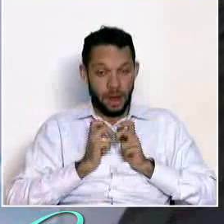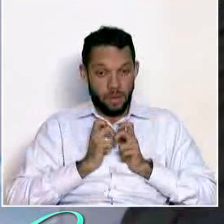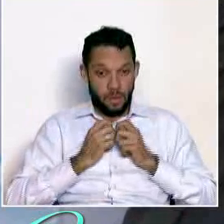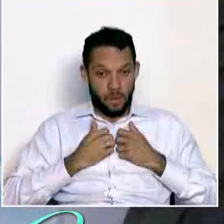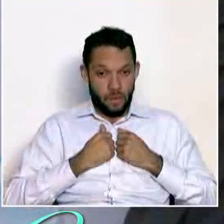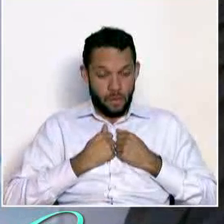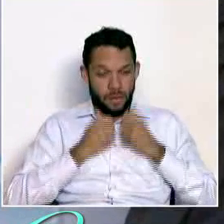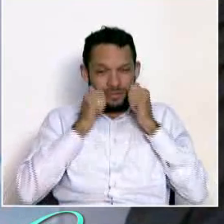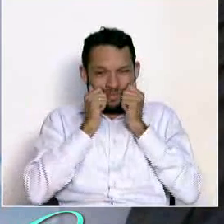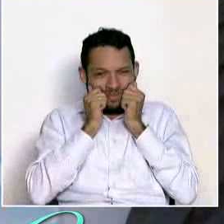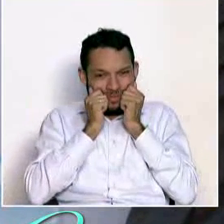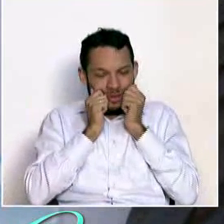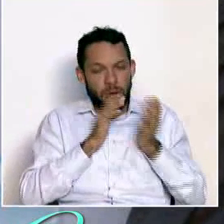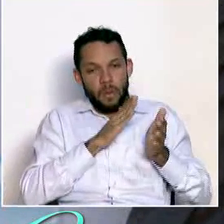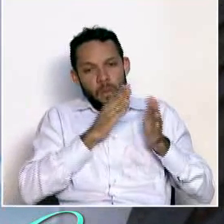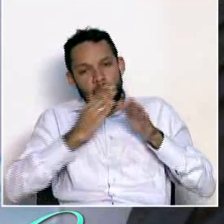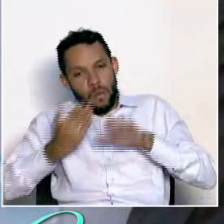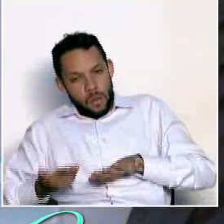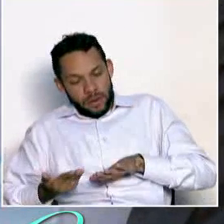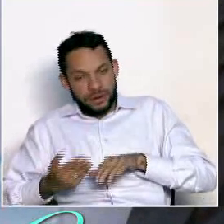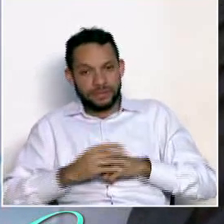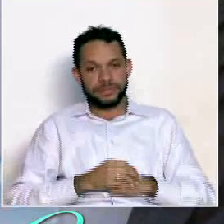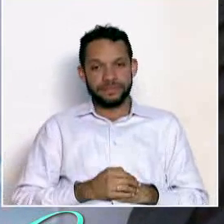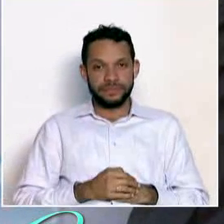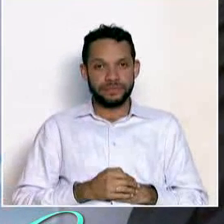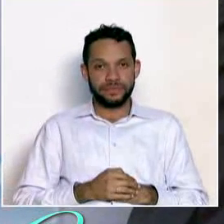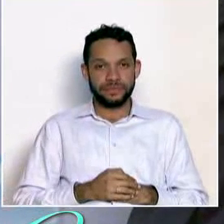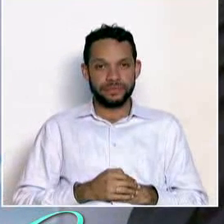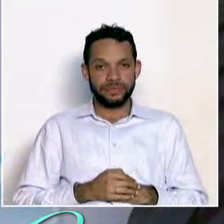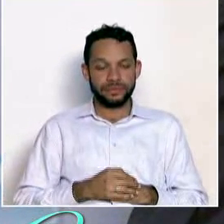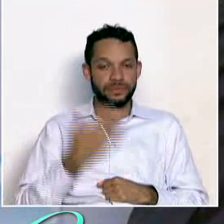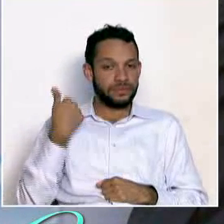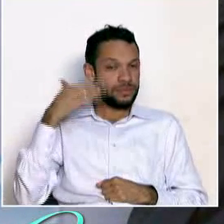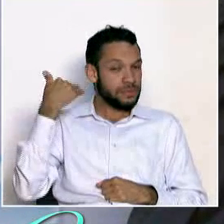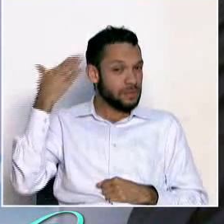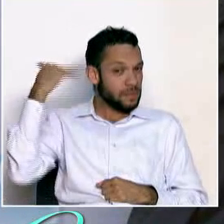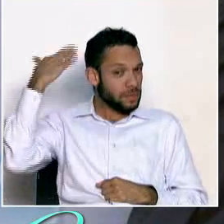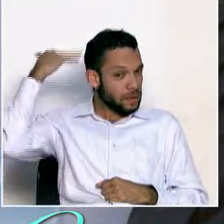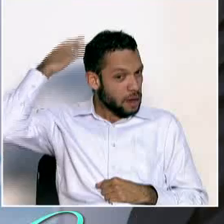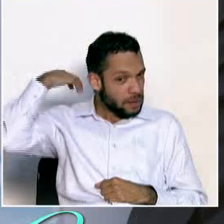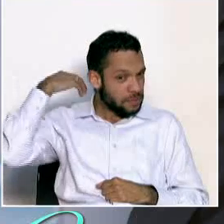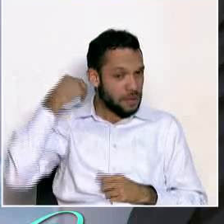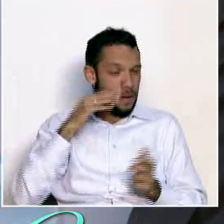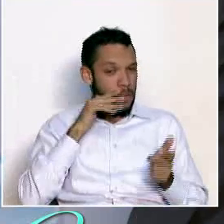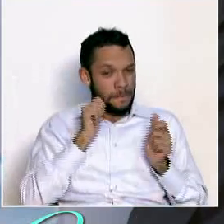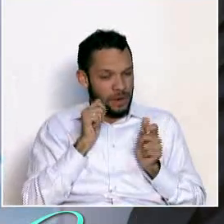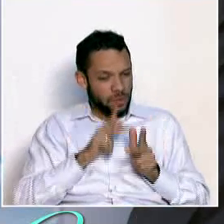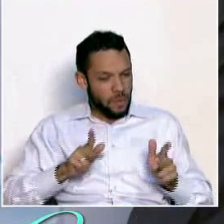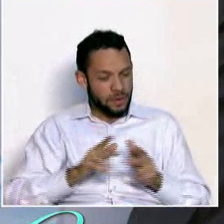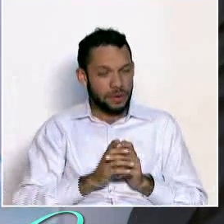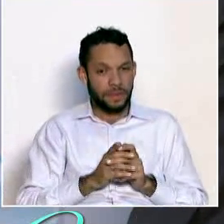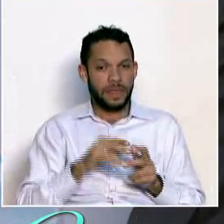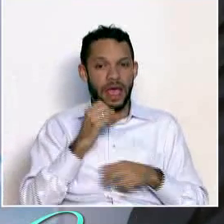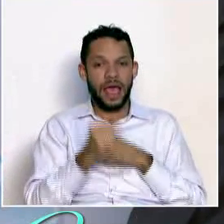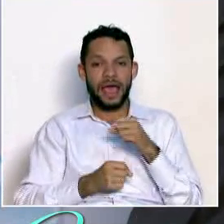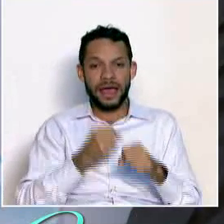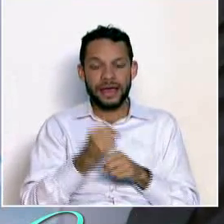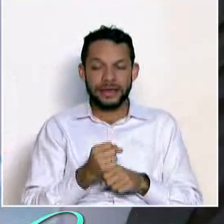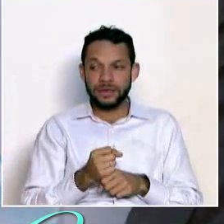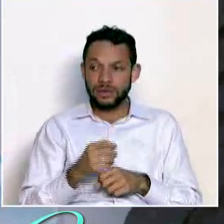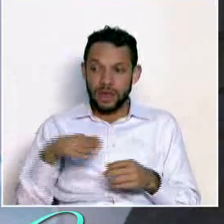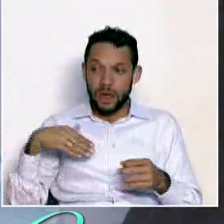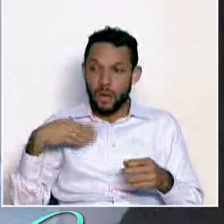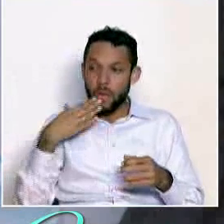Trasládate hasta el momento de tu muerte en esa vida del pasado. ¿Cuántos años tenías en